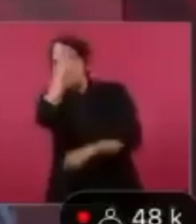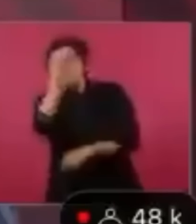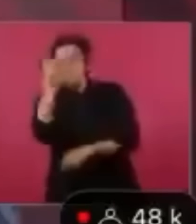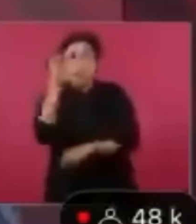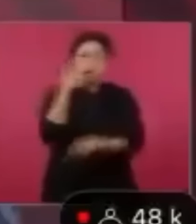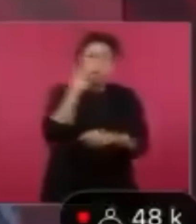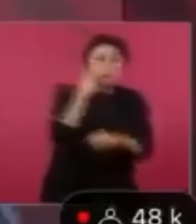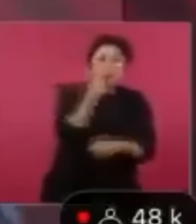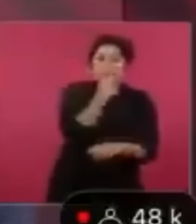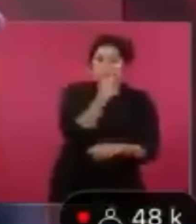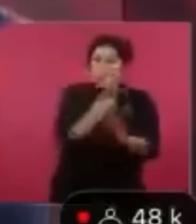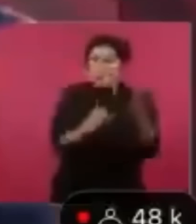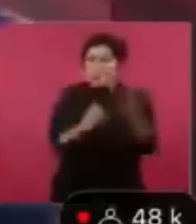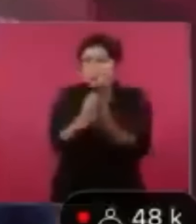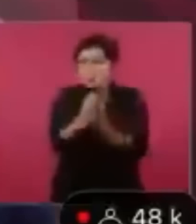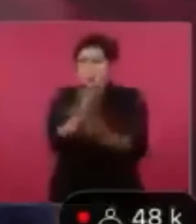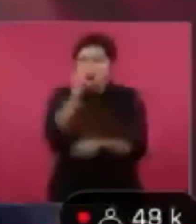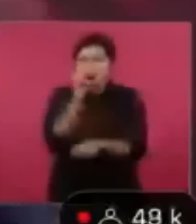nosotros